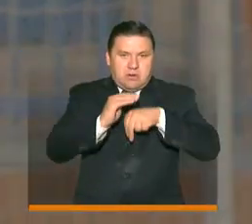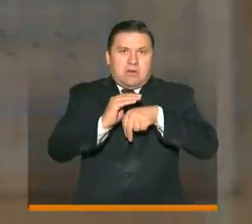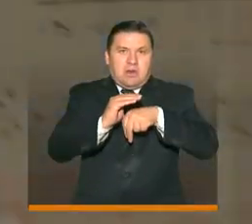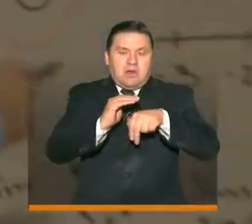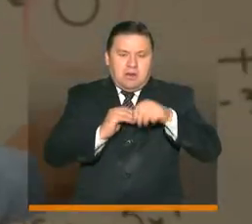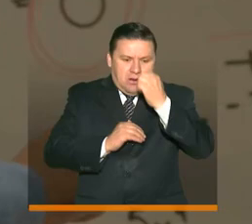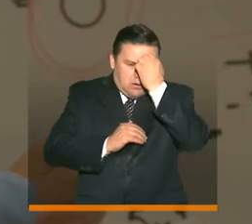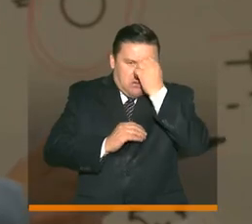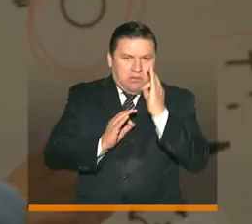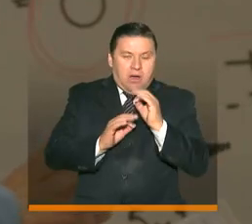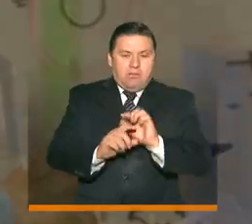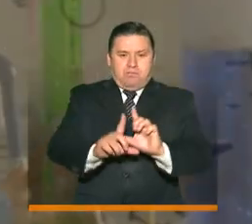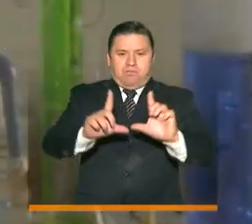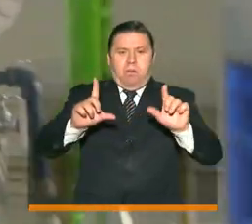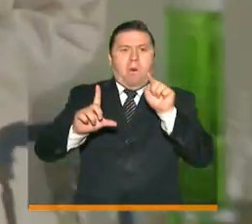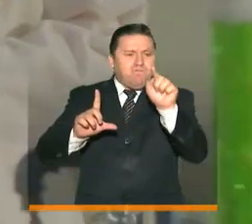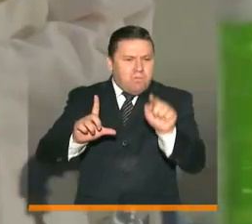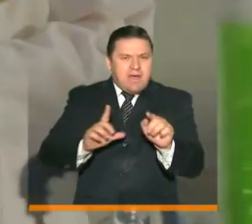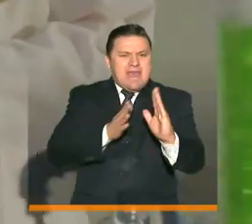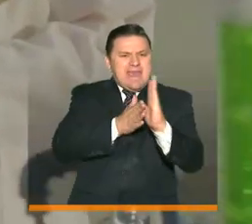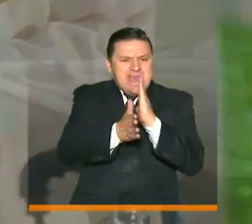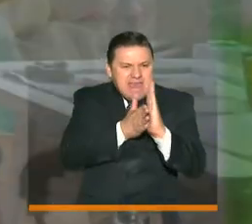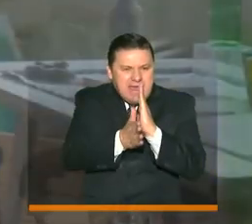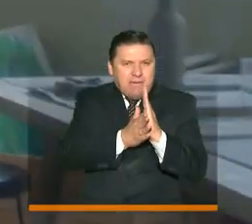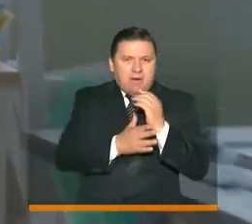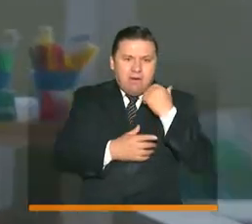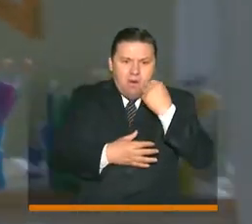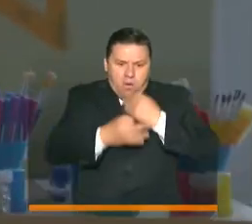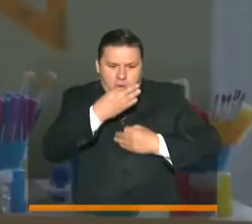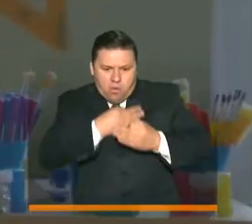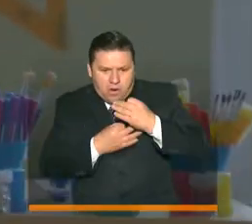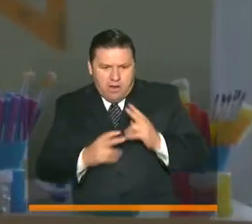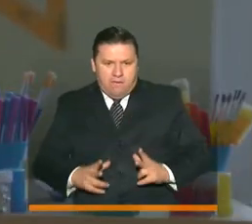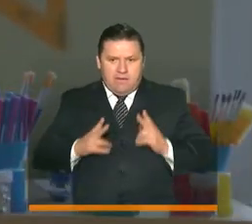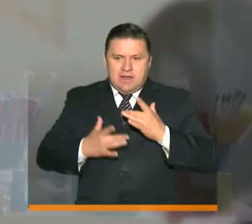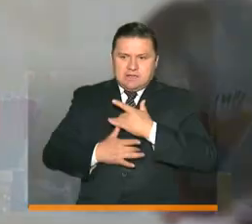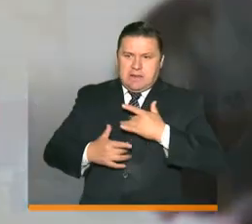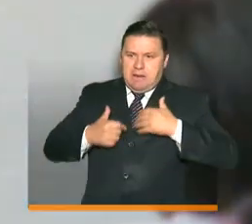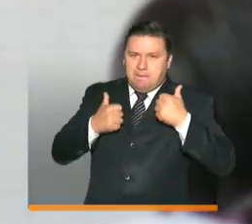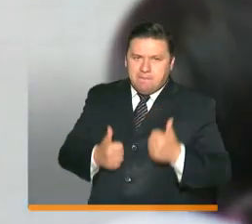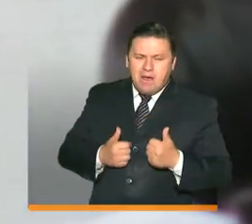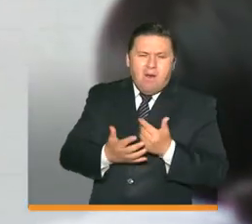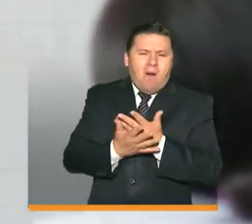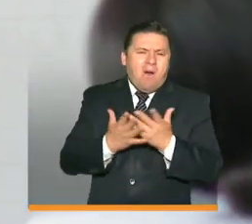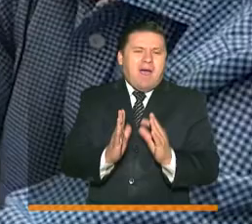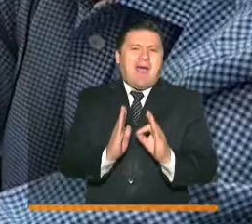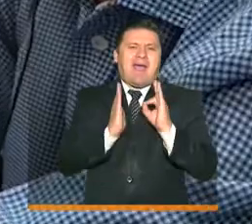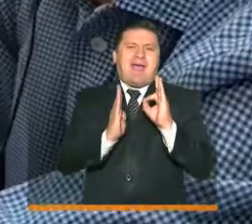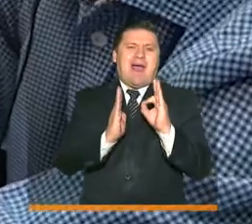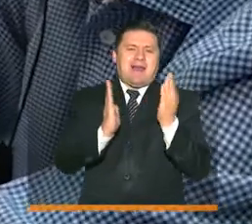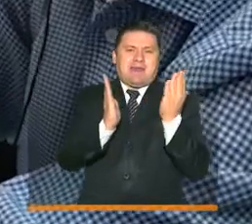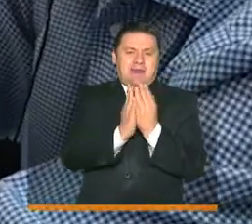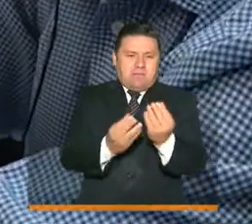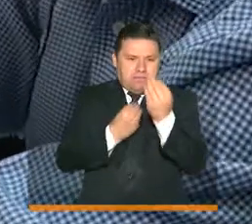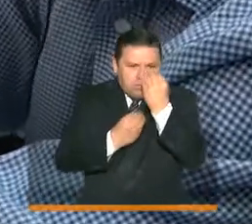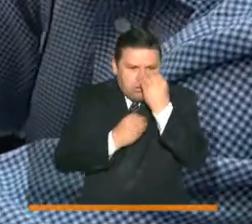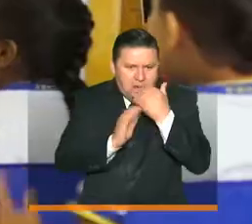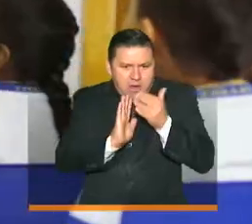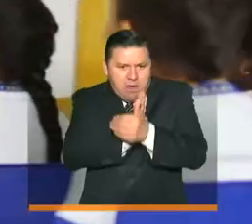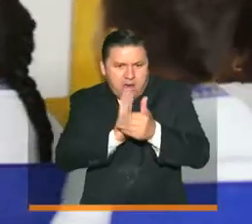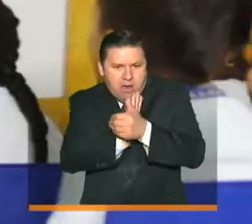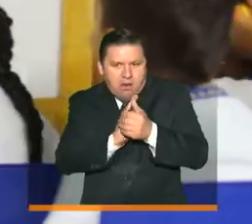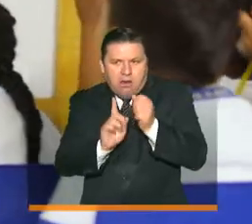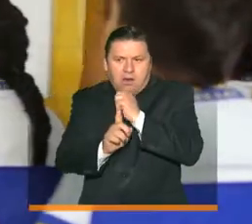eso en la plataforma ponemos a disposición información para el autocuidado, vida saludable y un material de alta calidad para el desarrollo de